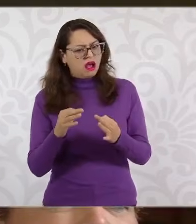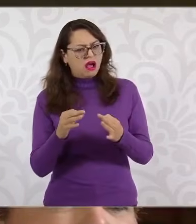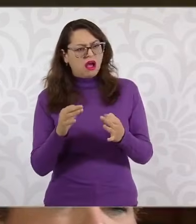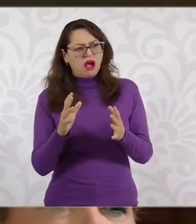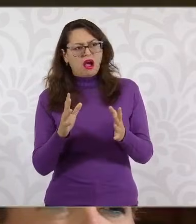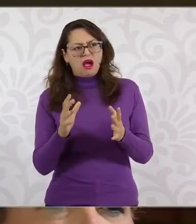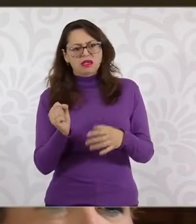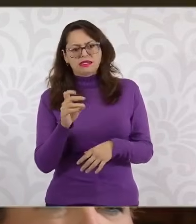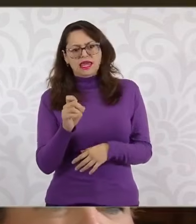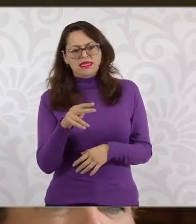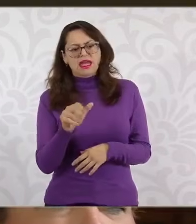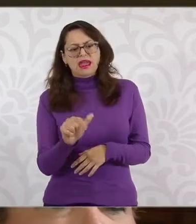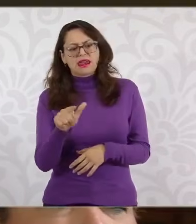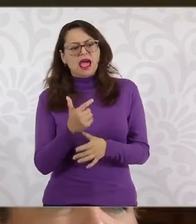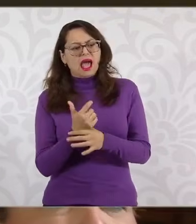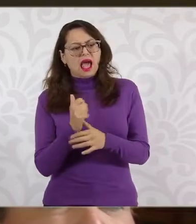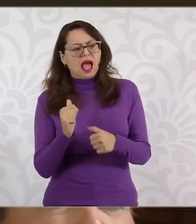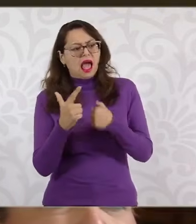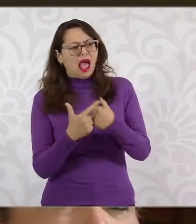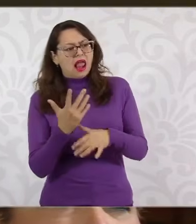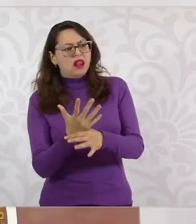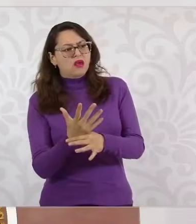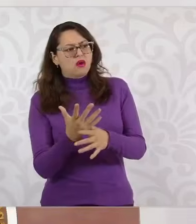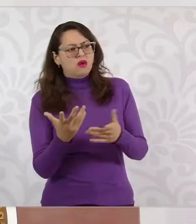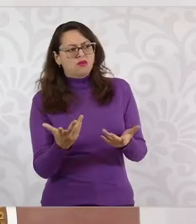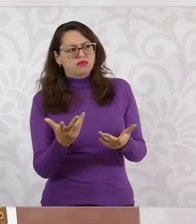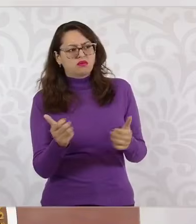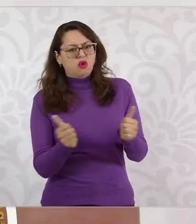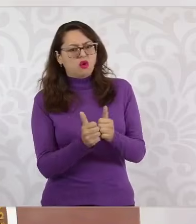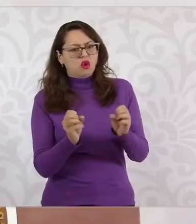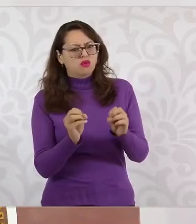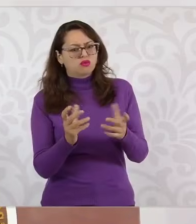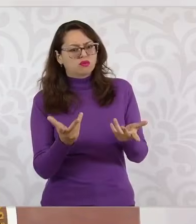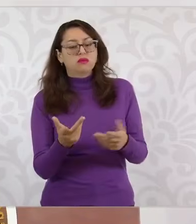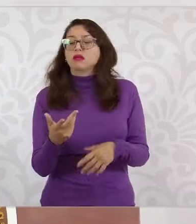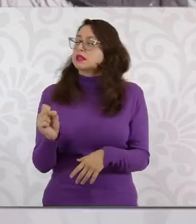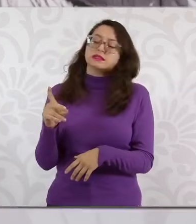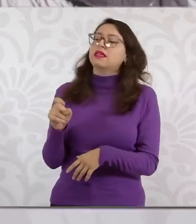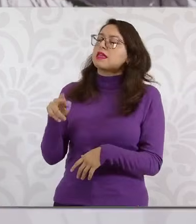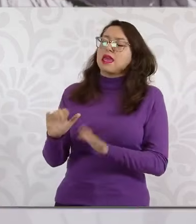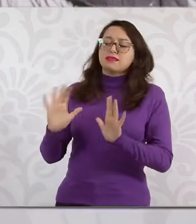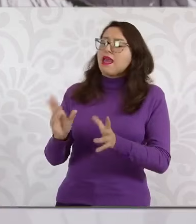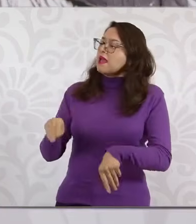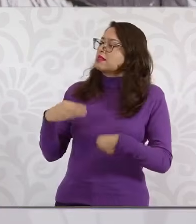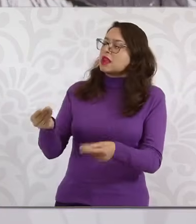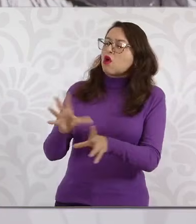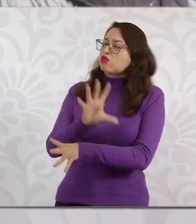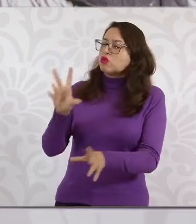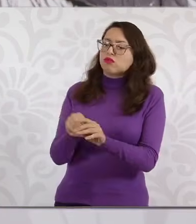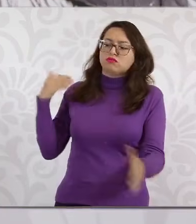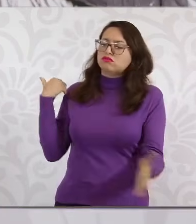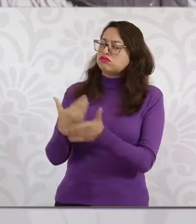dicho algo Sedena de que en efecto con o sin Sedena resolución. lo que dice y es lo que sostiene es que se ha entregado todo lo que se tiene que entregar desde